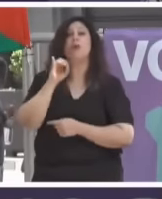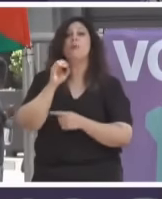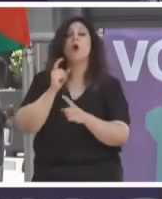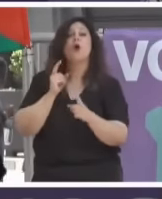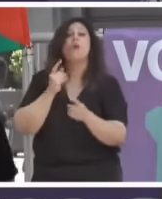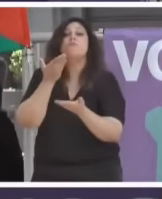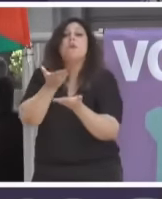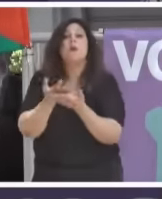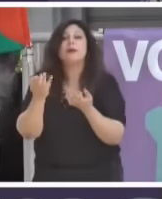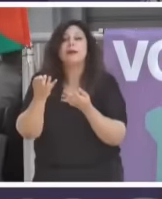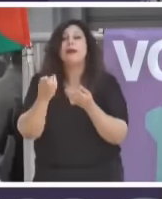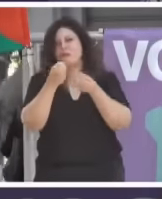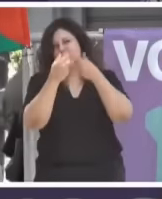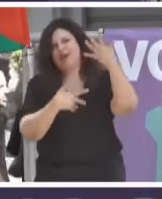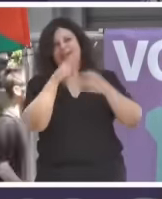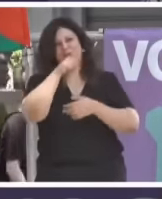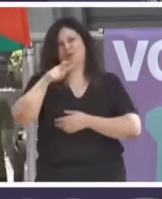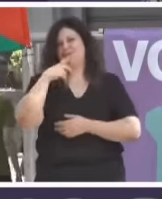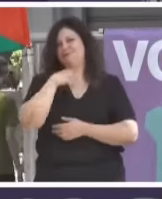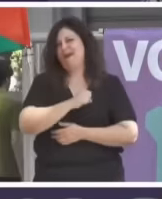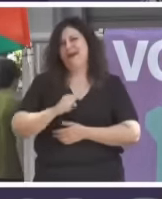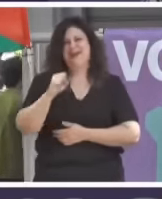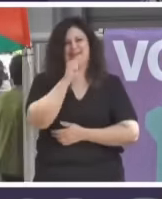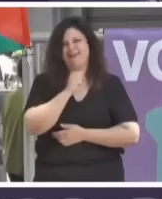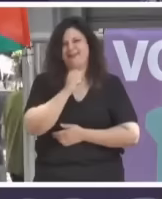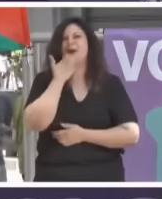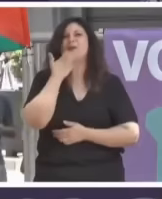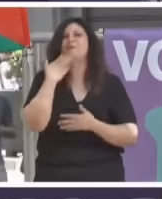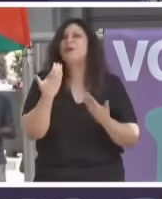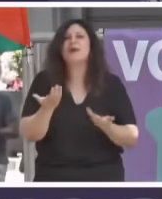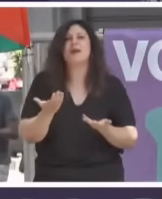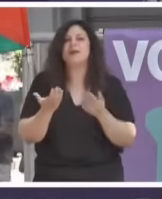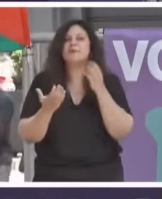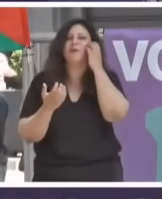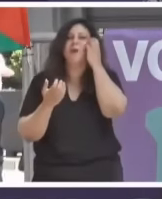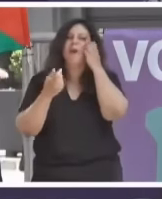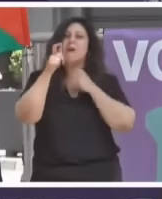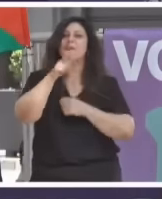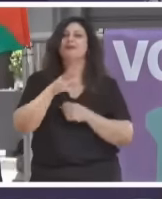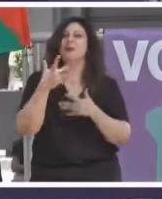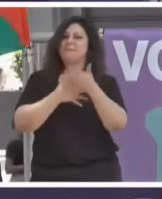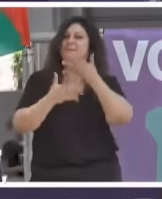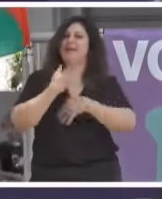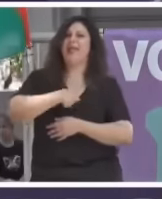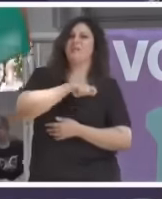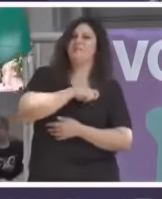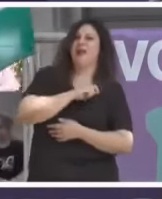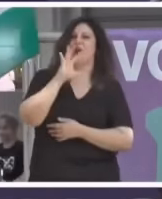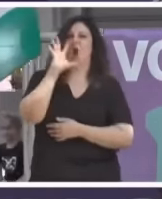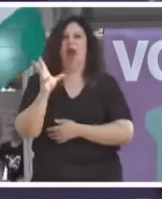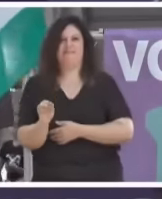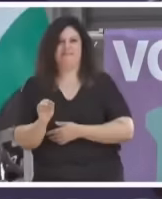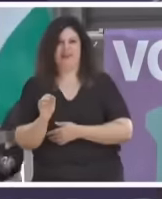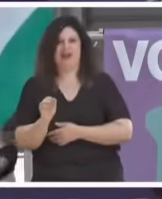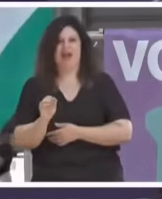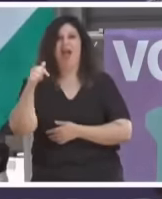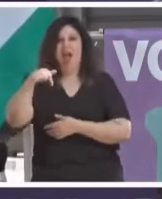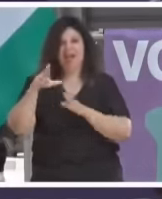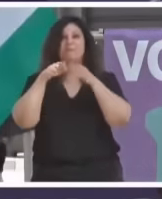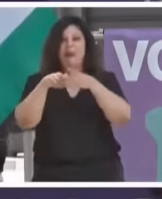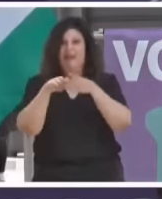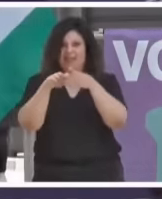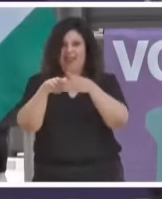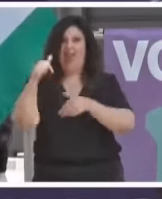lista de gente maravillosa, por ejemplo, un hispano senegalés como es Erín, que llegó aquí en una patera,